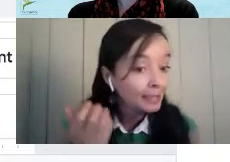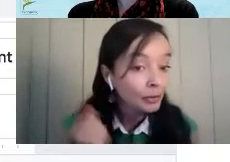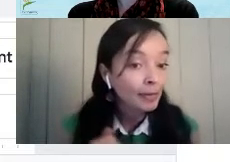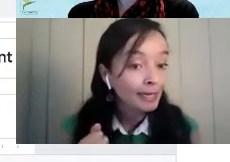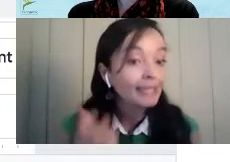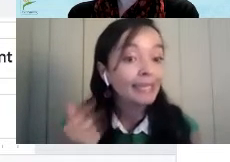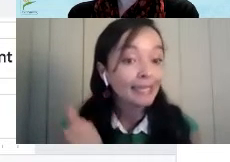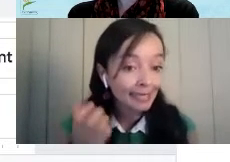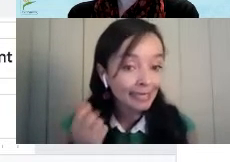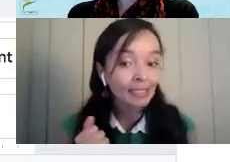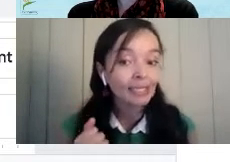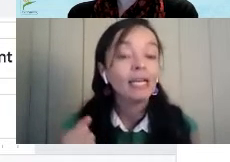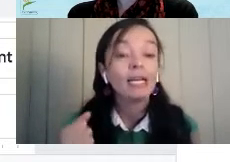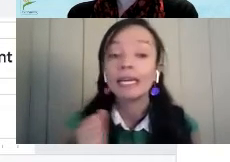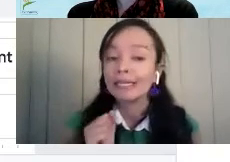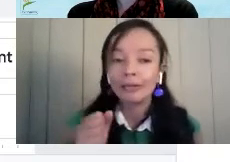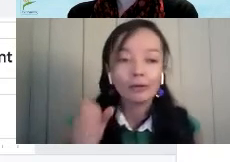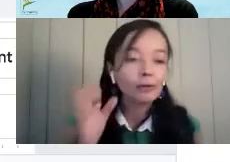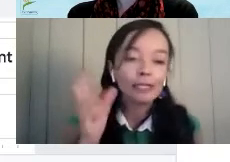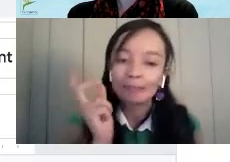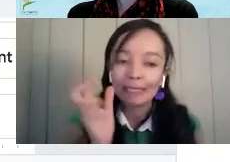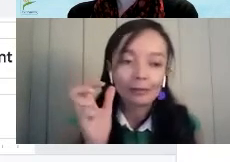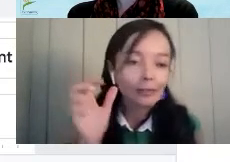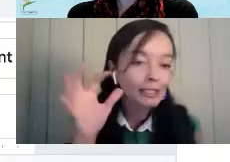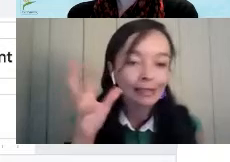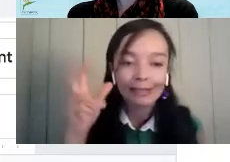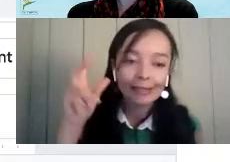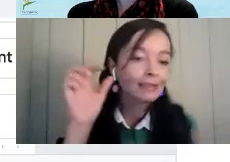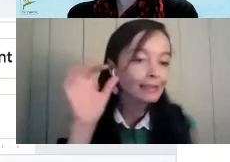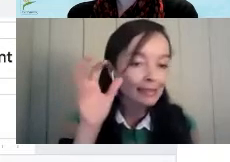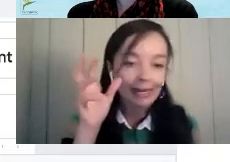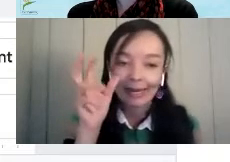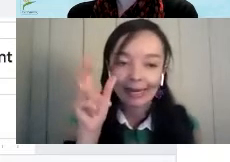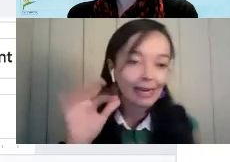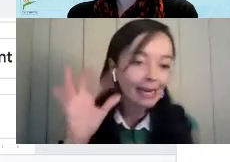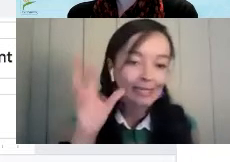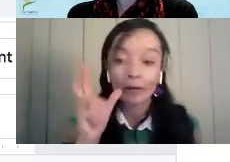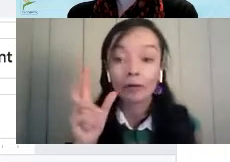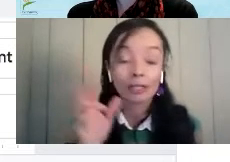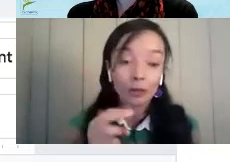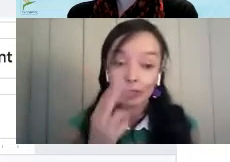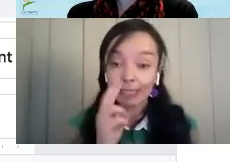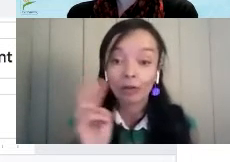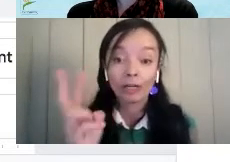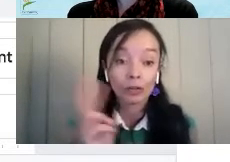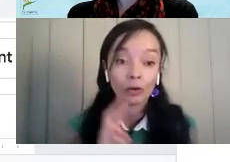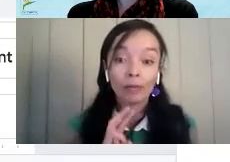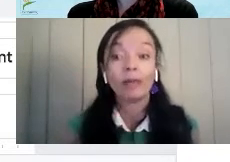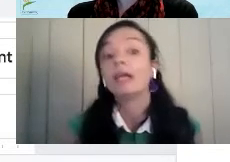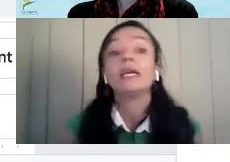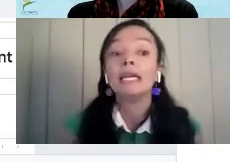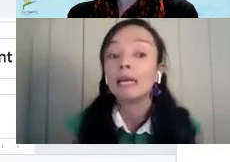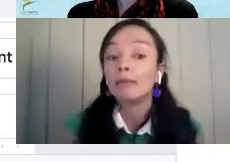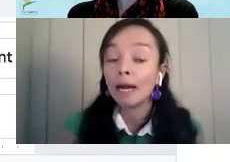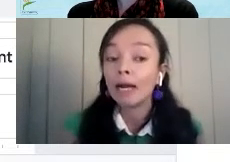¿Quieres comer? ¿Quieres leche? Y el niño con las manitos chiquiticas hace la conexión. Está en conexión con la